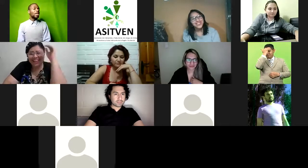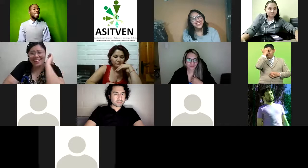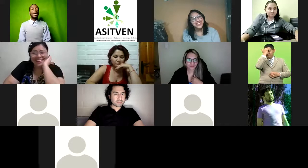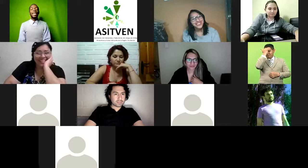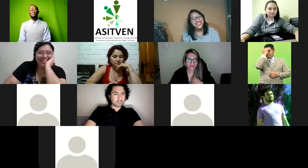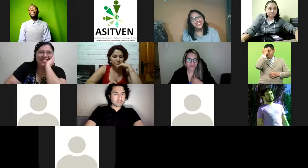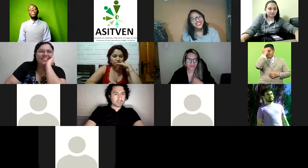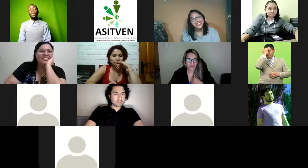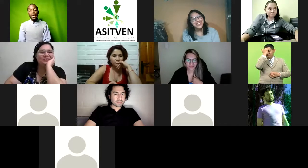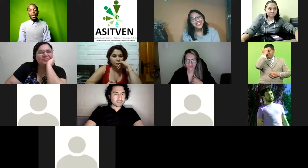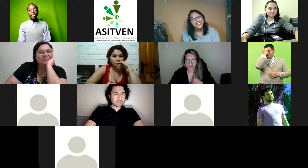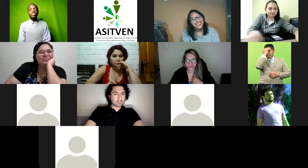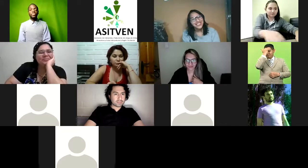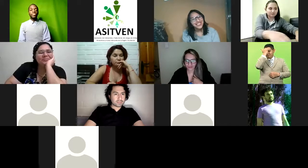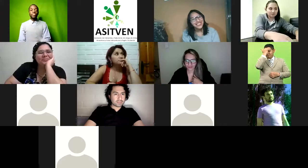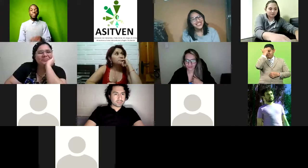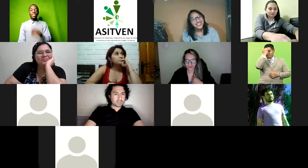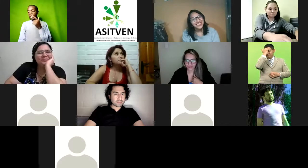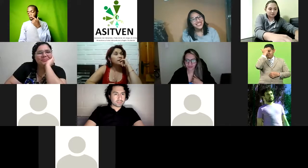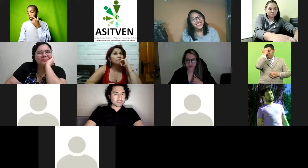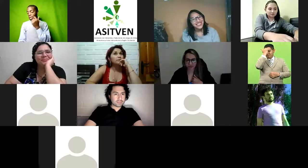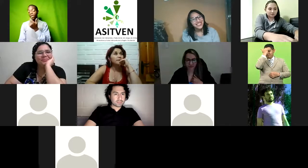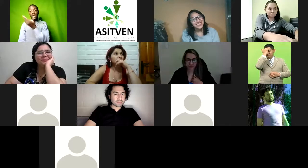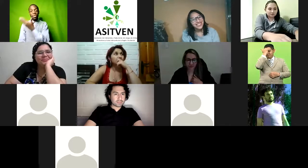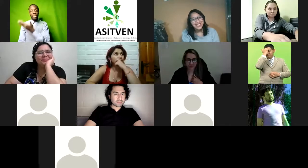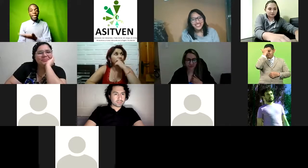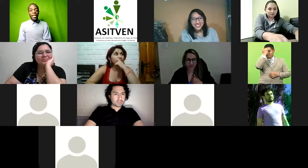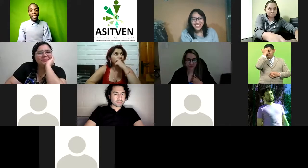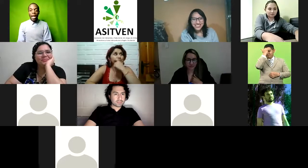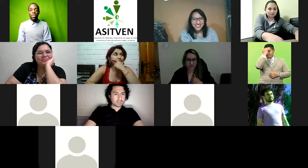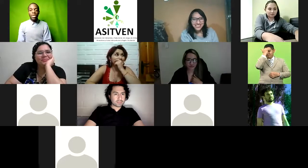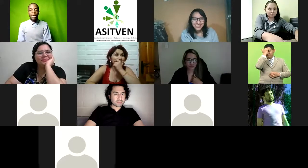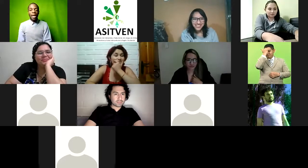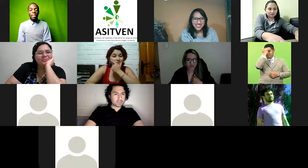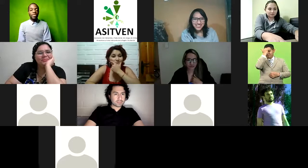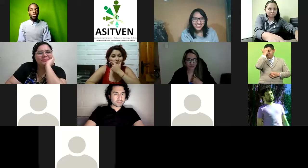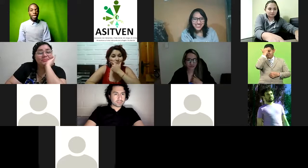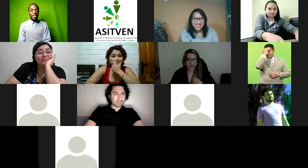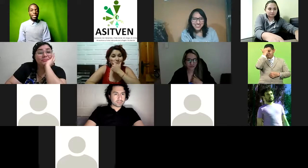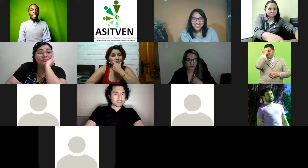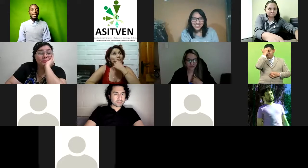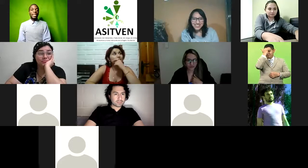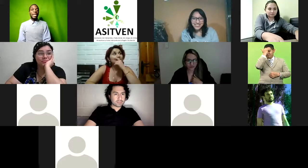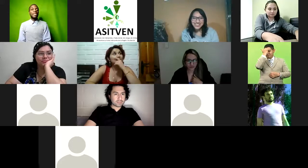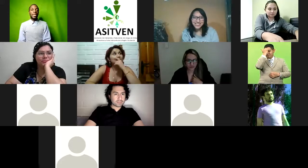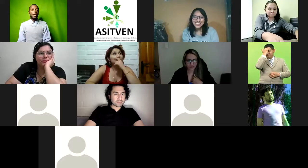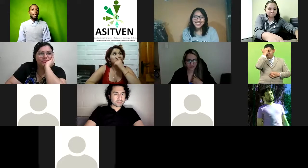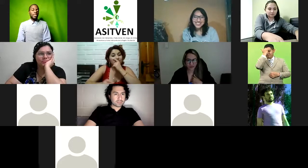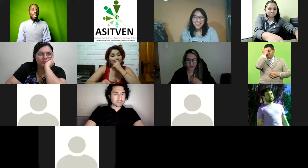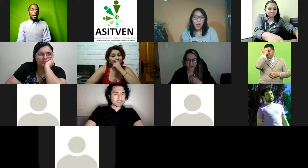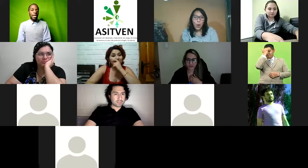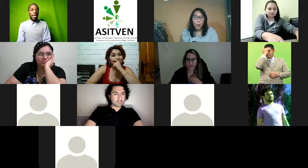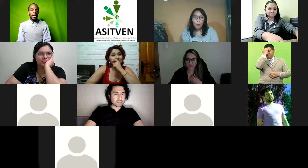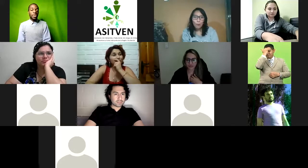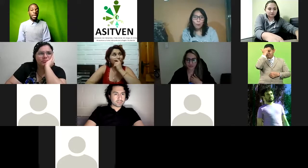no esté presente, ¿no? Incluso videos que no vea de alguna de las personas,